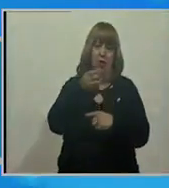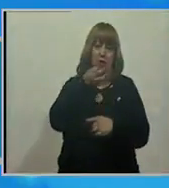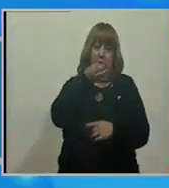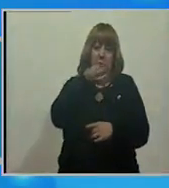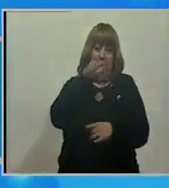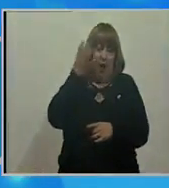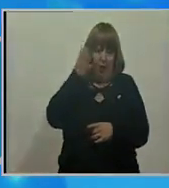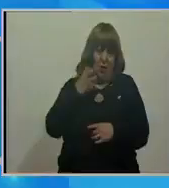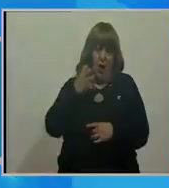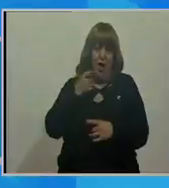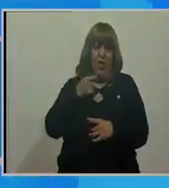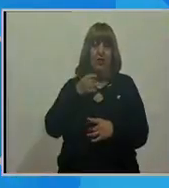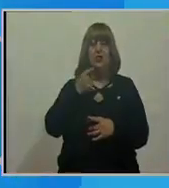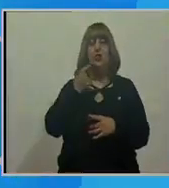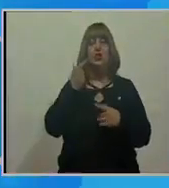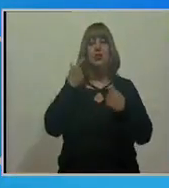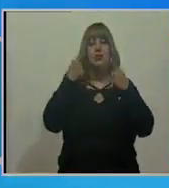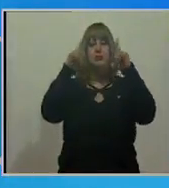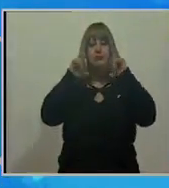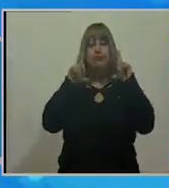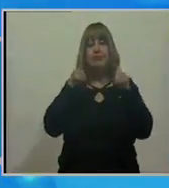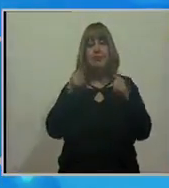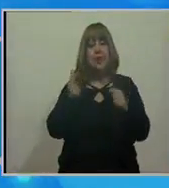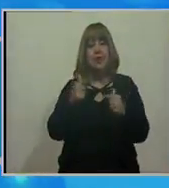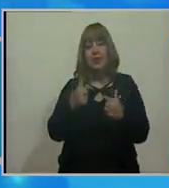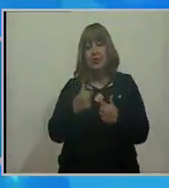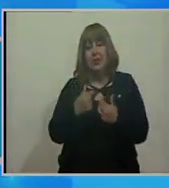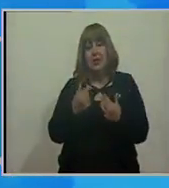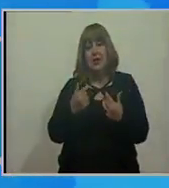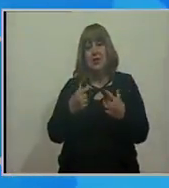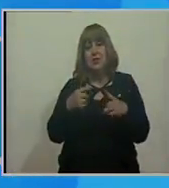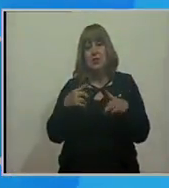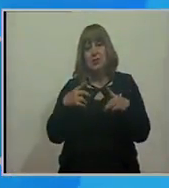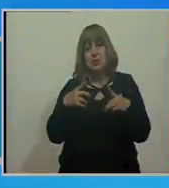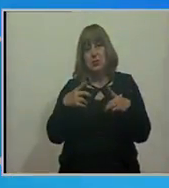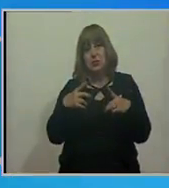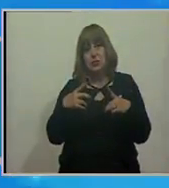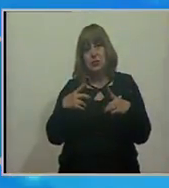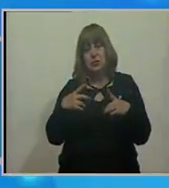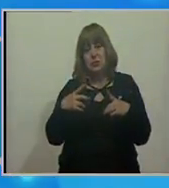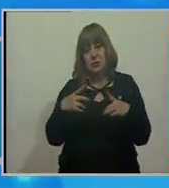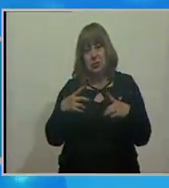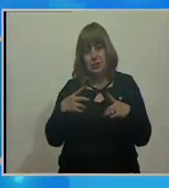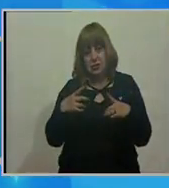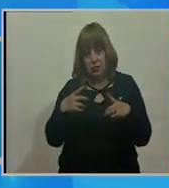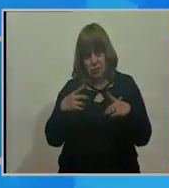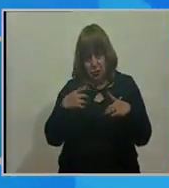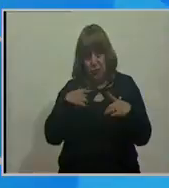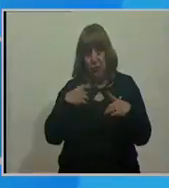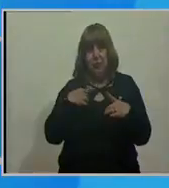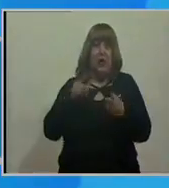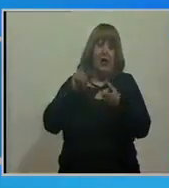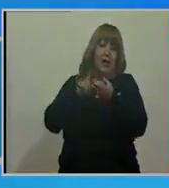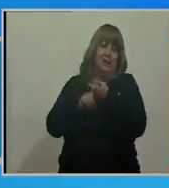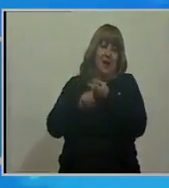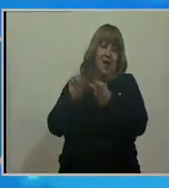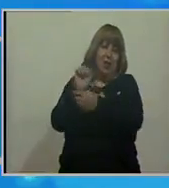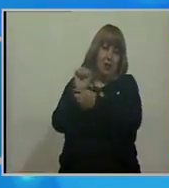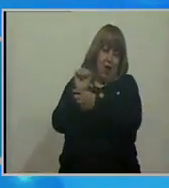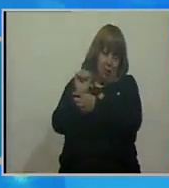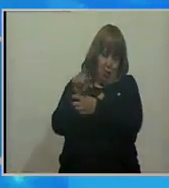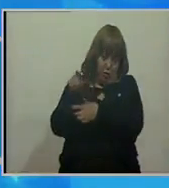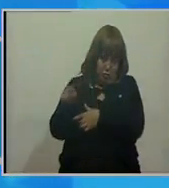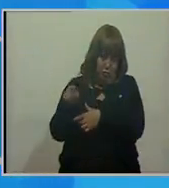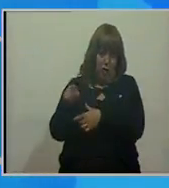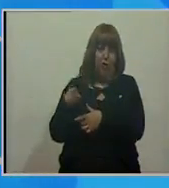una persona pública porque me lo gané yo. Uh-huh. Porque estuve casada con una persona famosa, entonces a su vez me